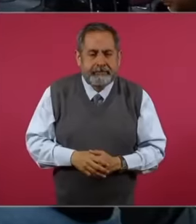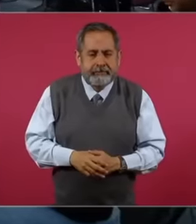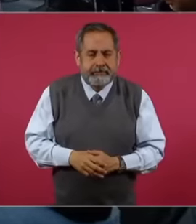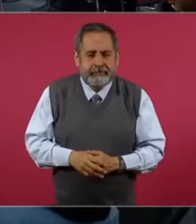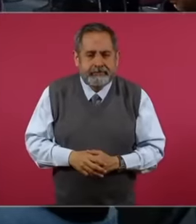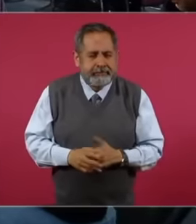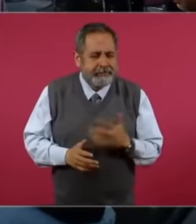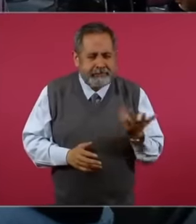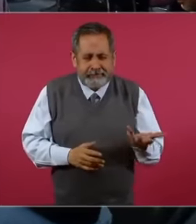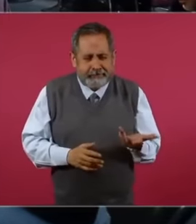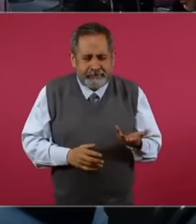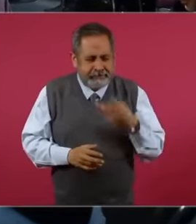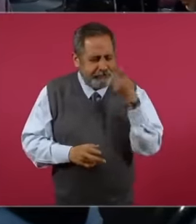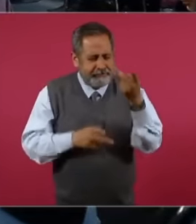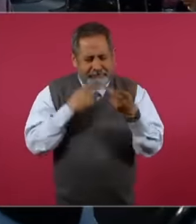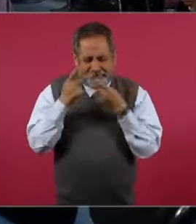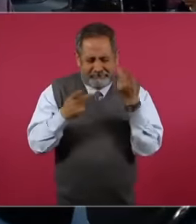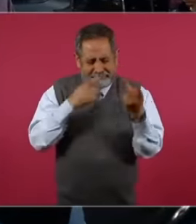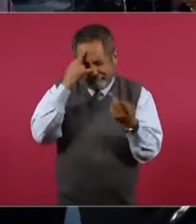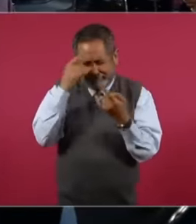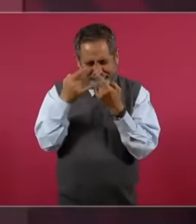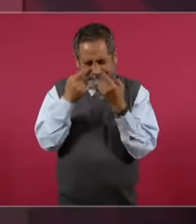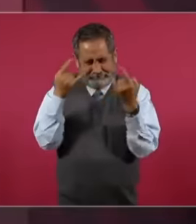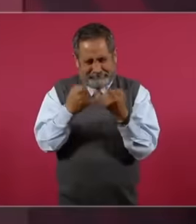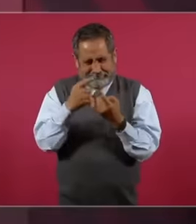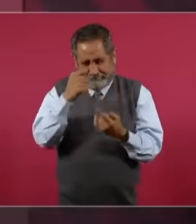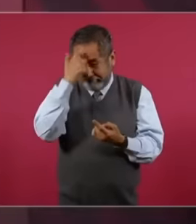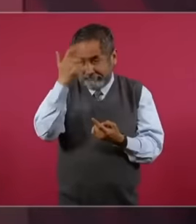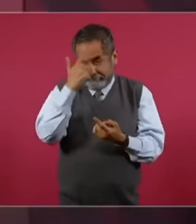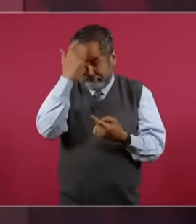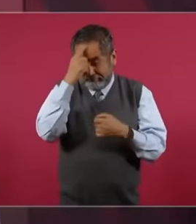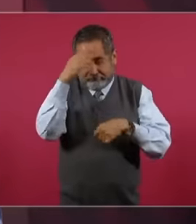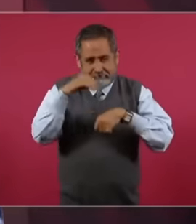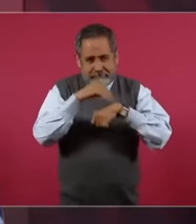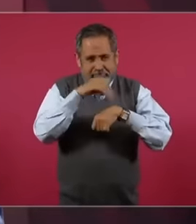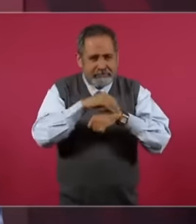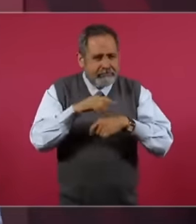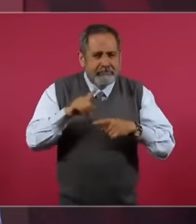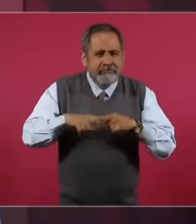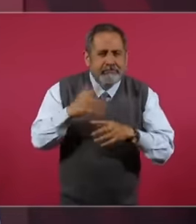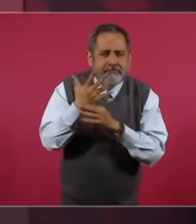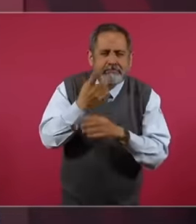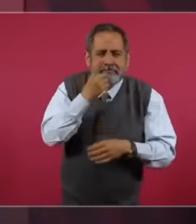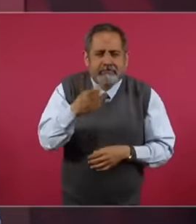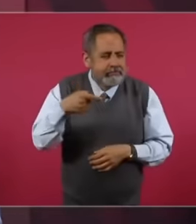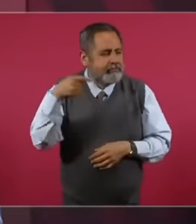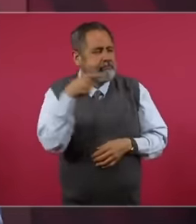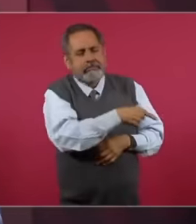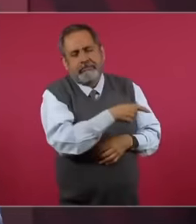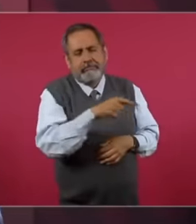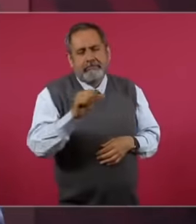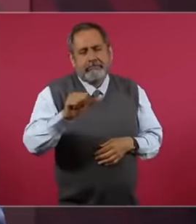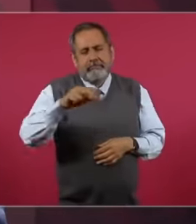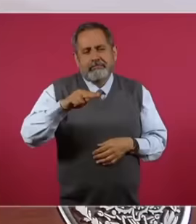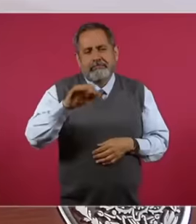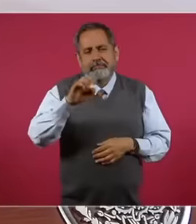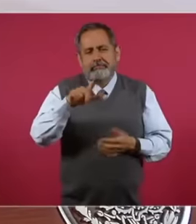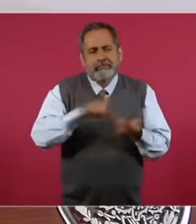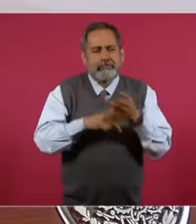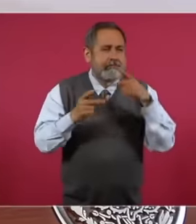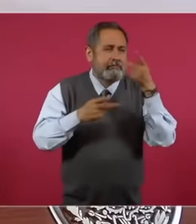Se avientan ese juicio a partir de las declaraciones de la